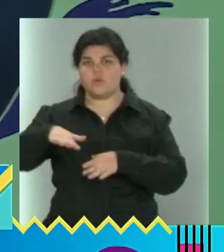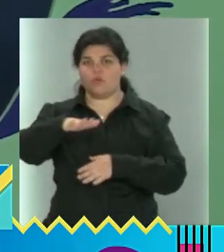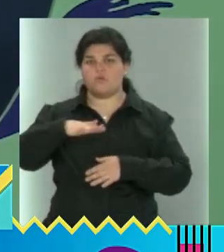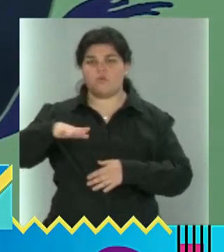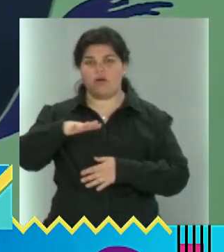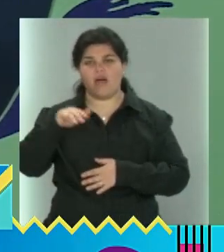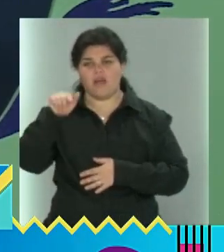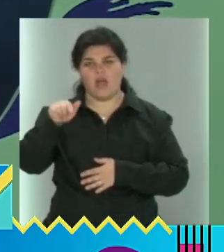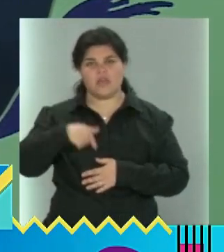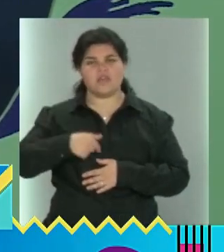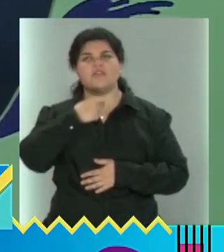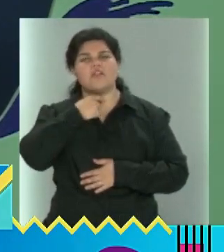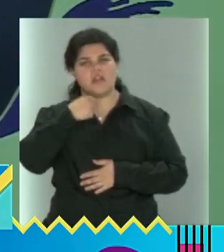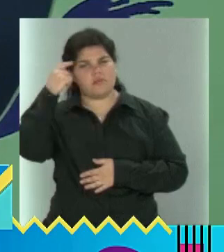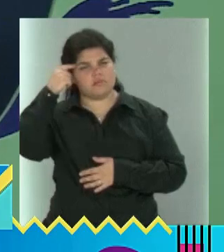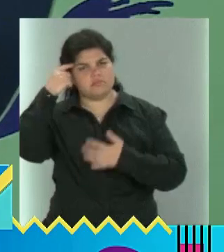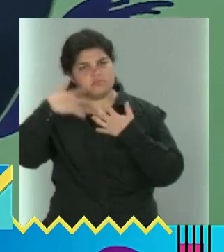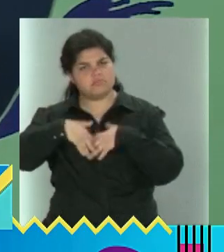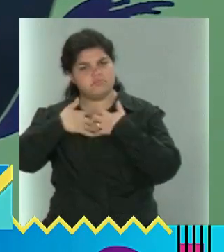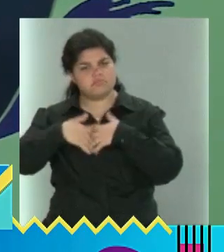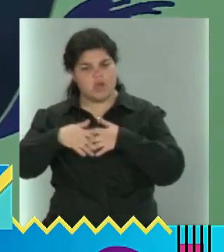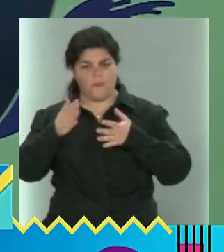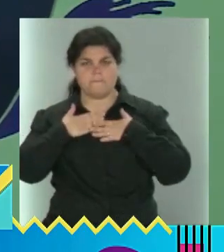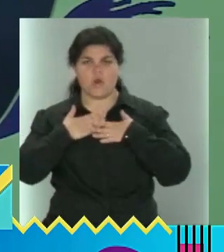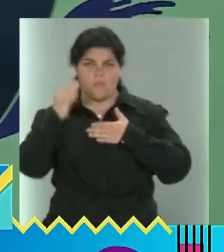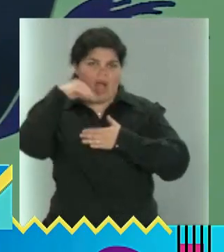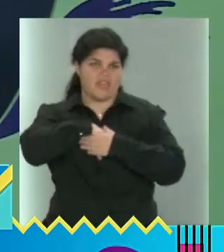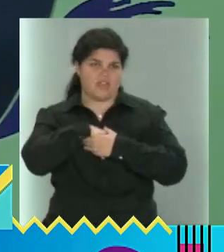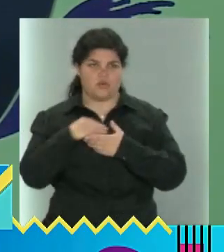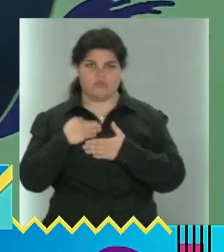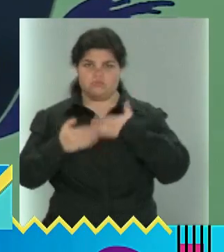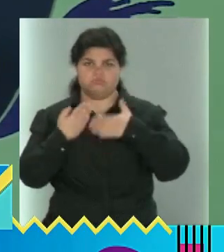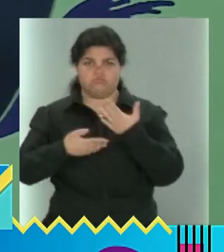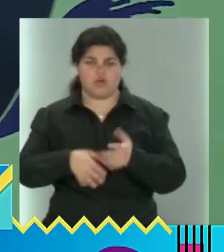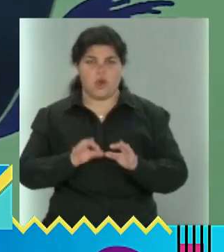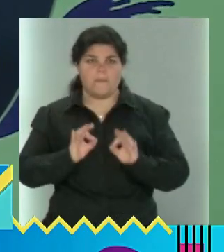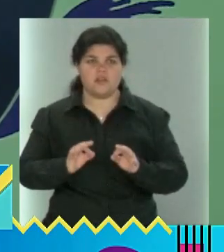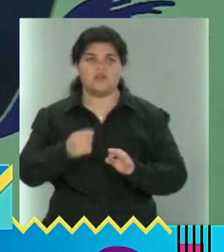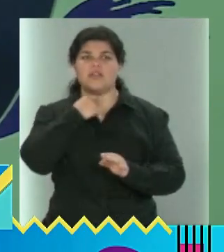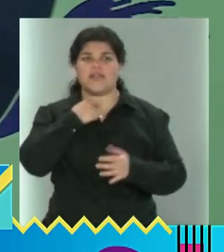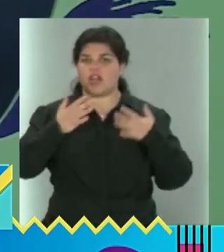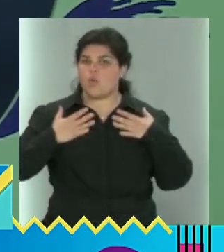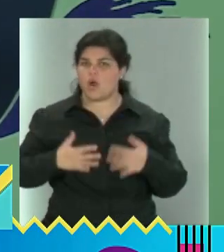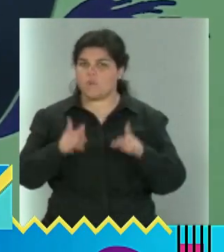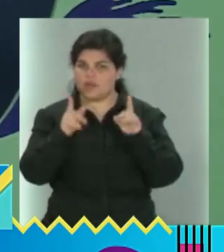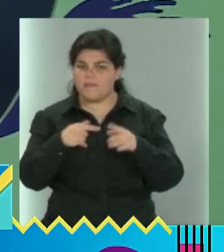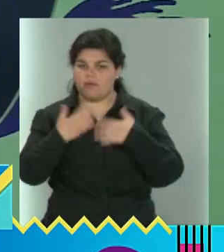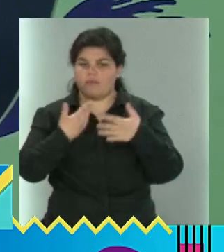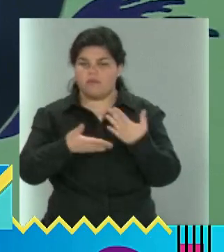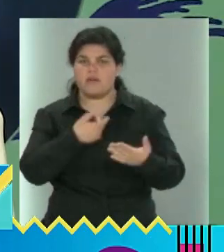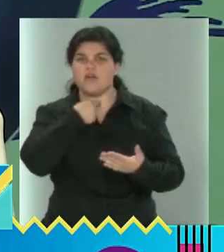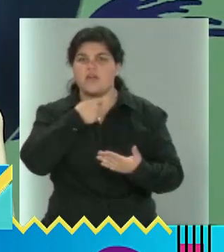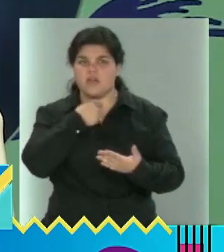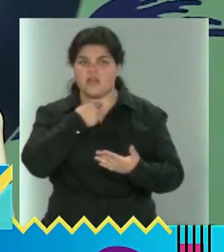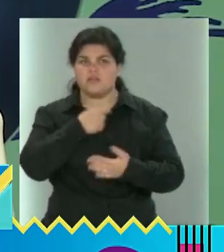búsqueda de la conciencia y de desarrollo interior. En realidad de desarrollo integral, porque también buscaba desarrollar el cuerpo, claro, como un desarrollo